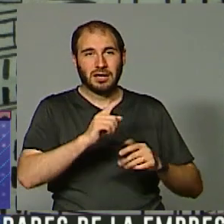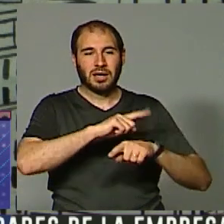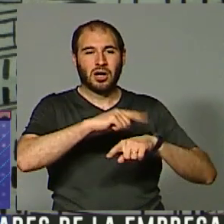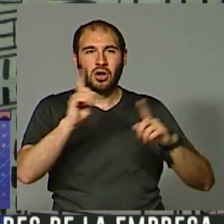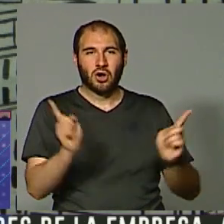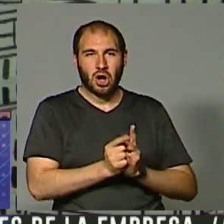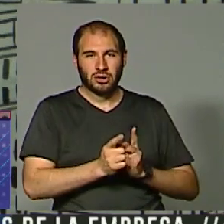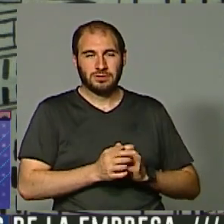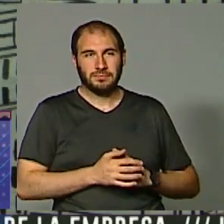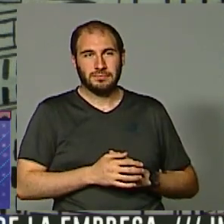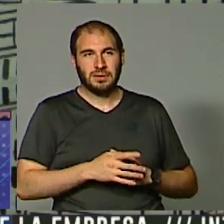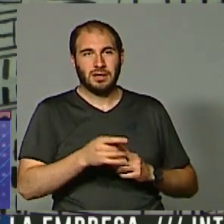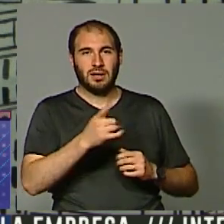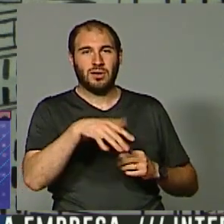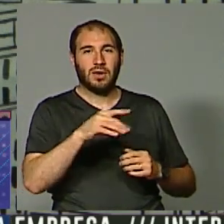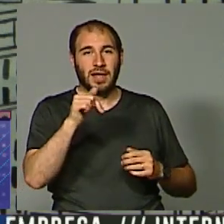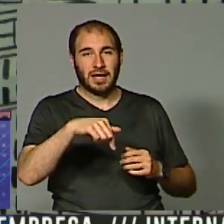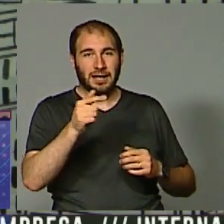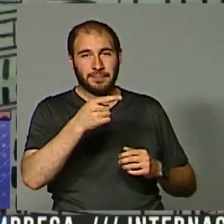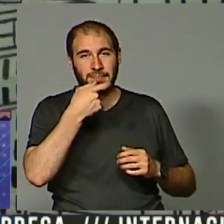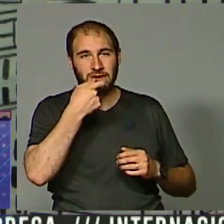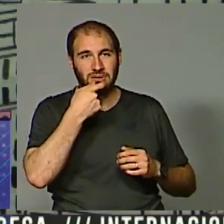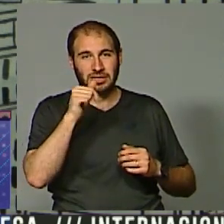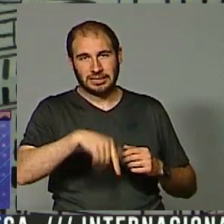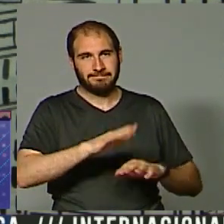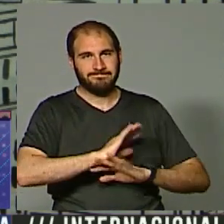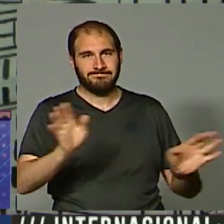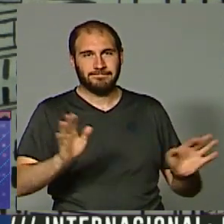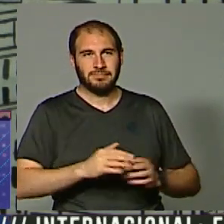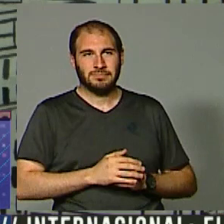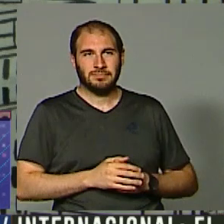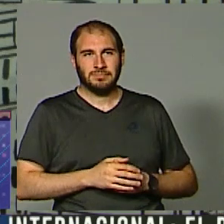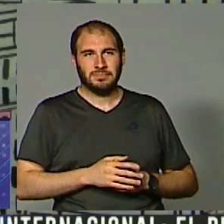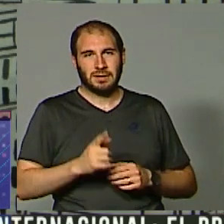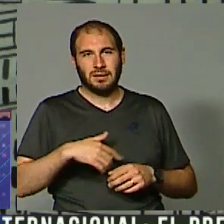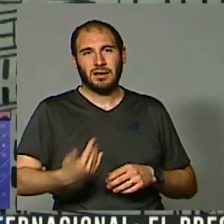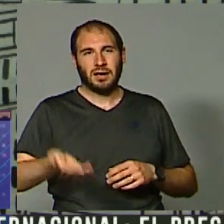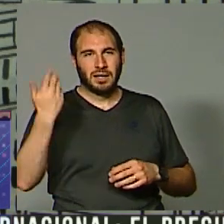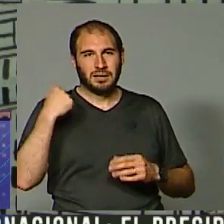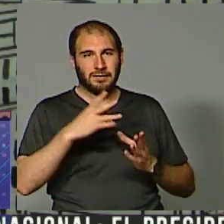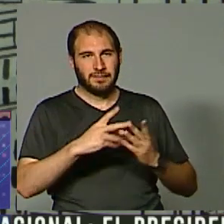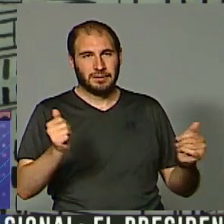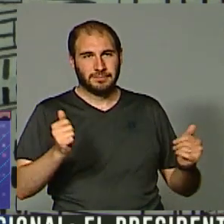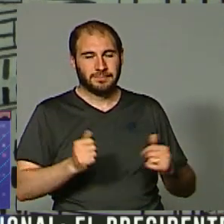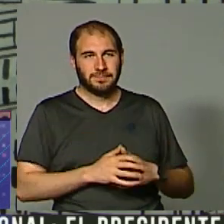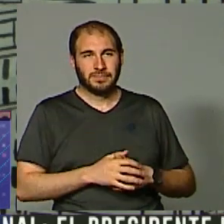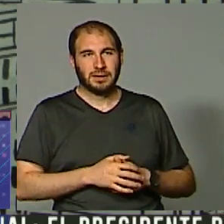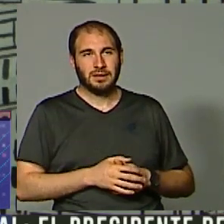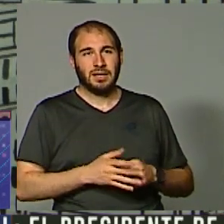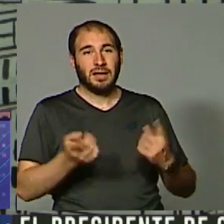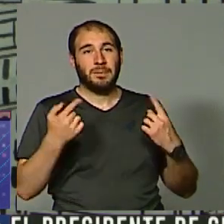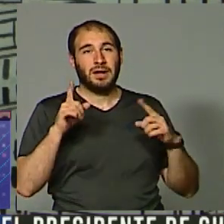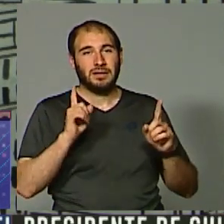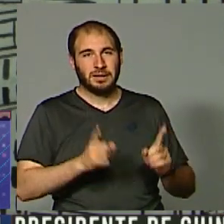Cortodramas, que es un evento que se hacía acá en Mendoza, ya no se hace más, hace un tiempo atrás se terminó, pero que